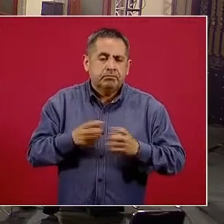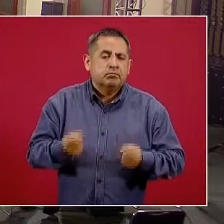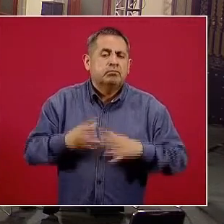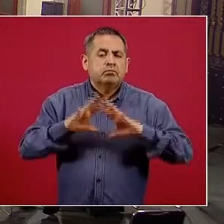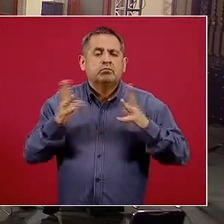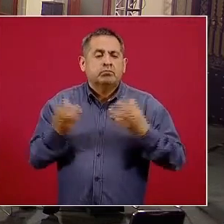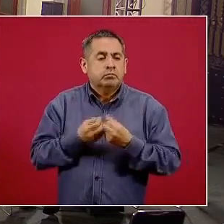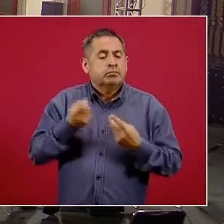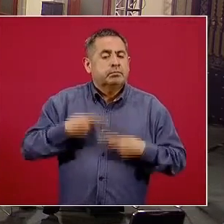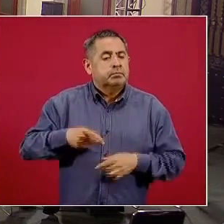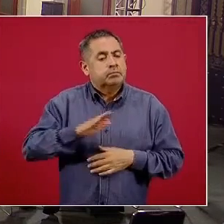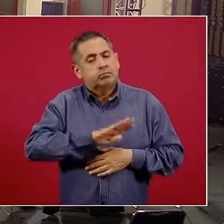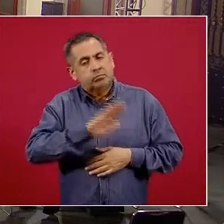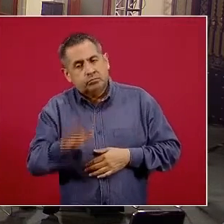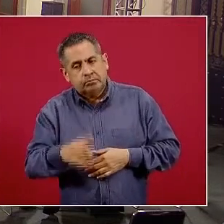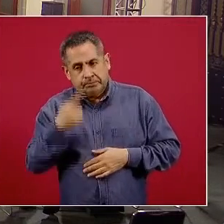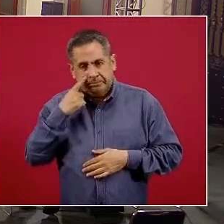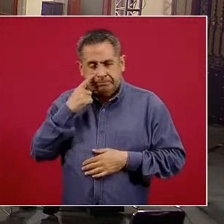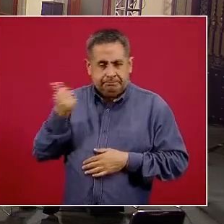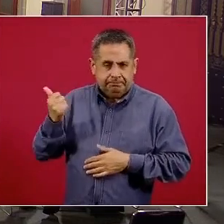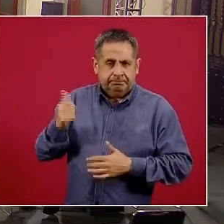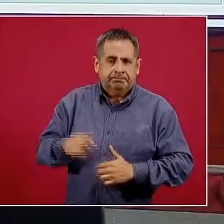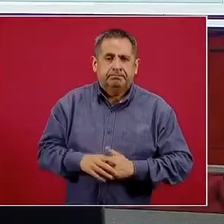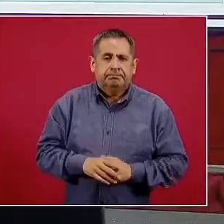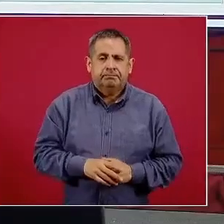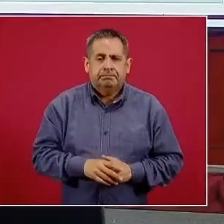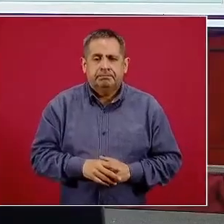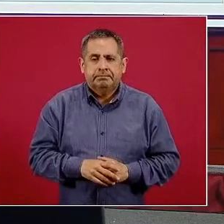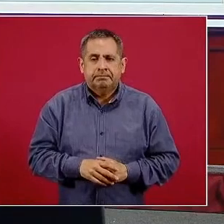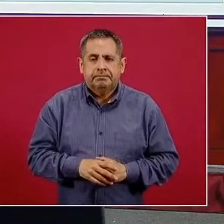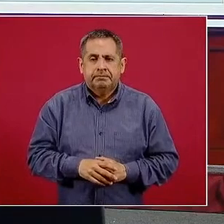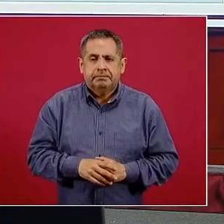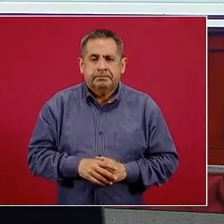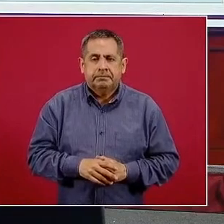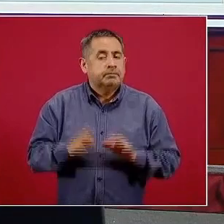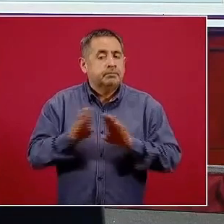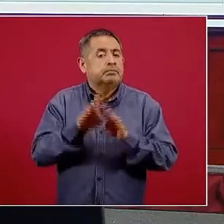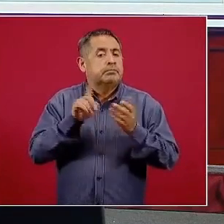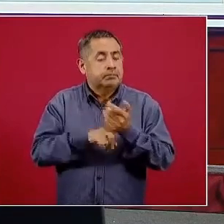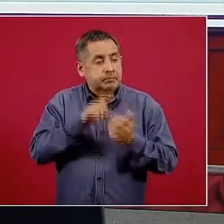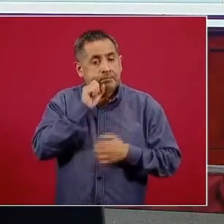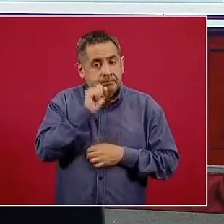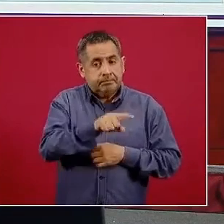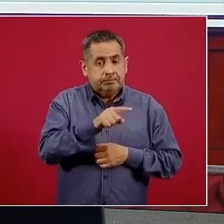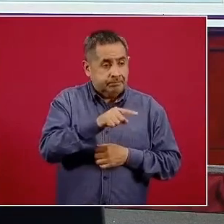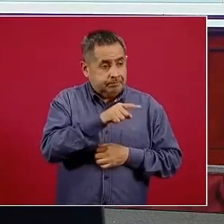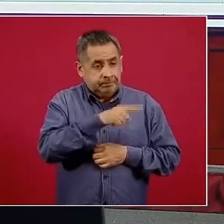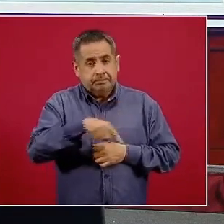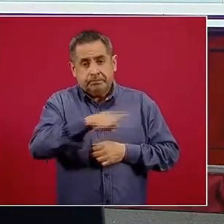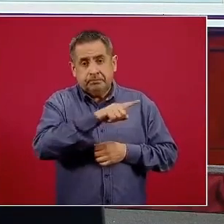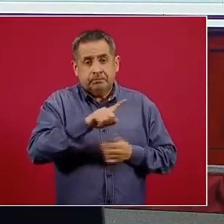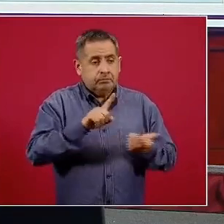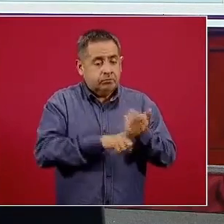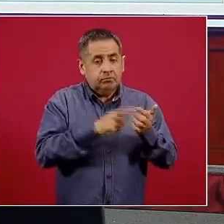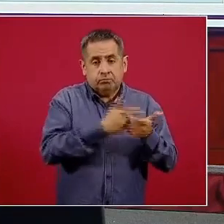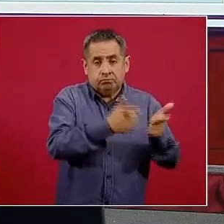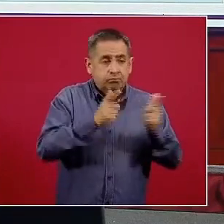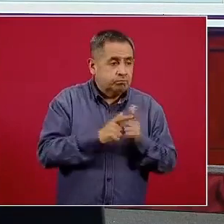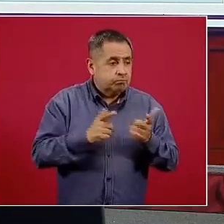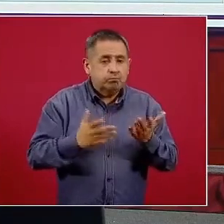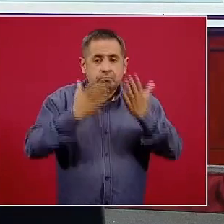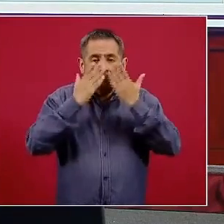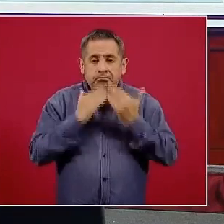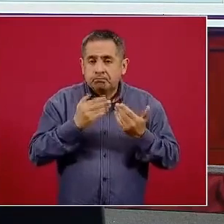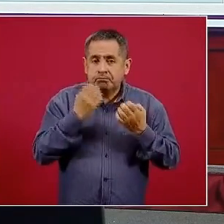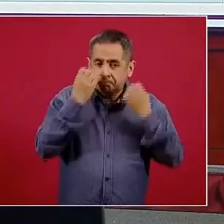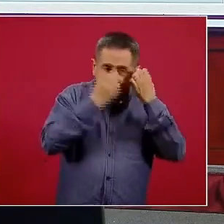de las defunciones. Si vemos por favor la siguiente diapositiva, dado que también dentro de este grupo de personas que no tienen una